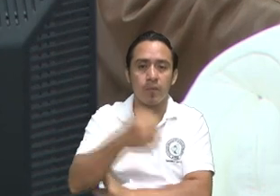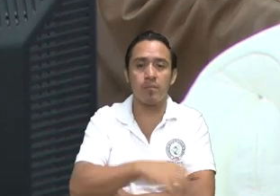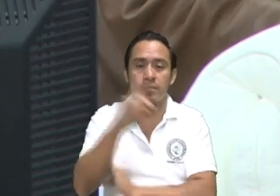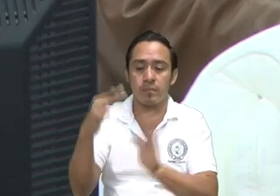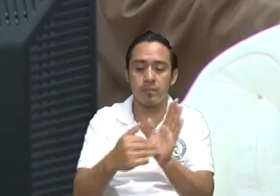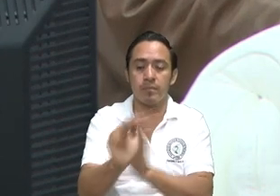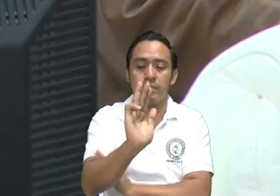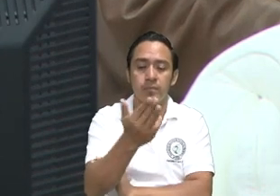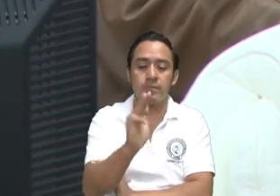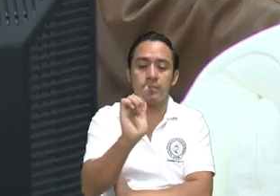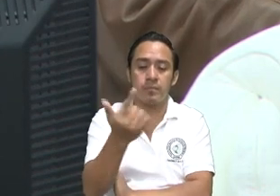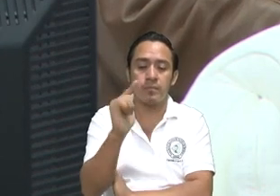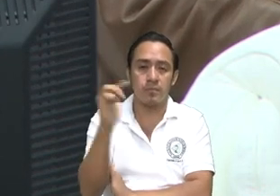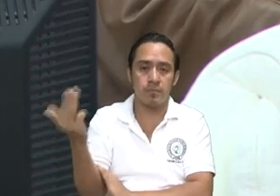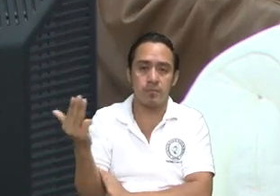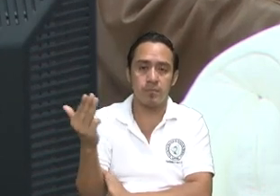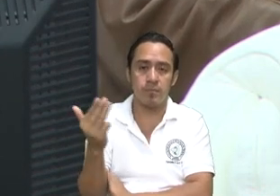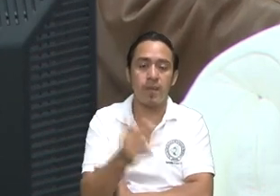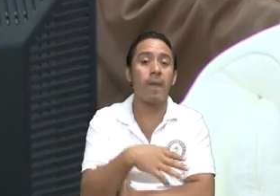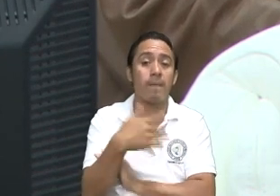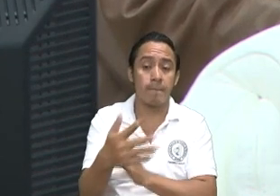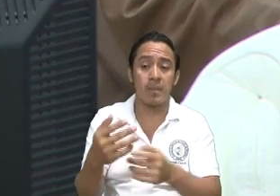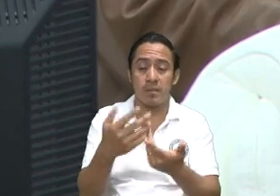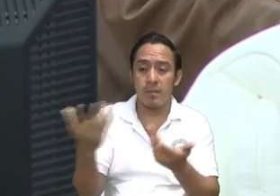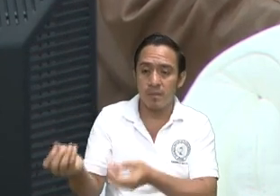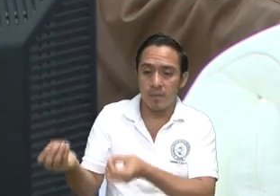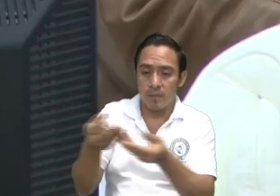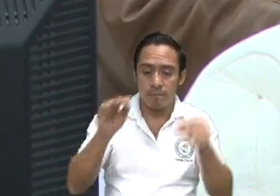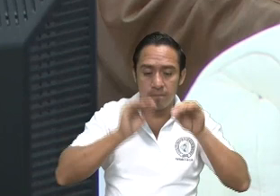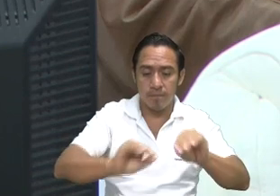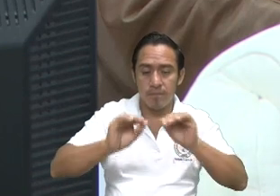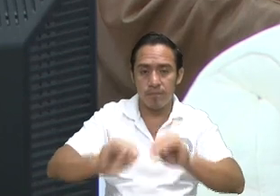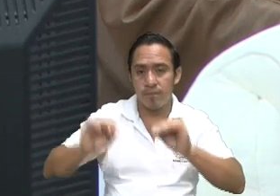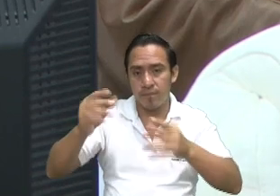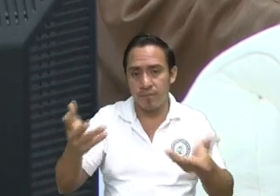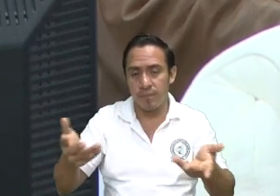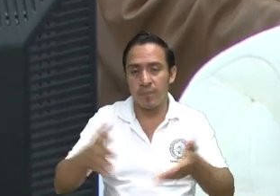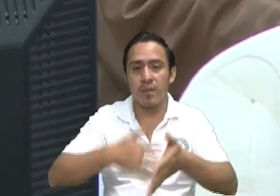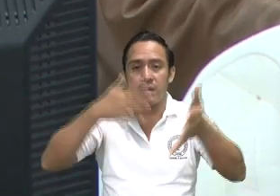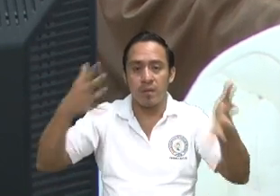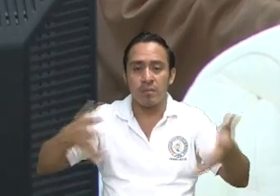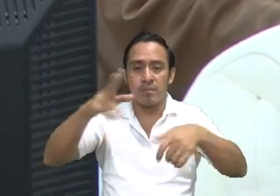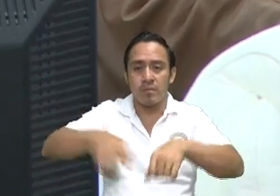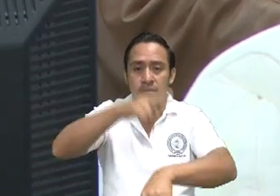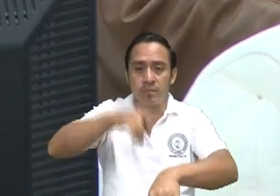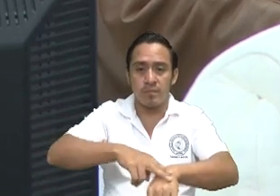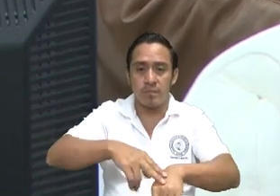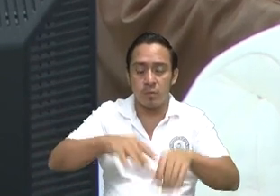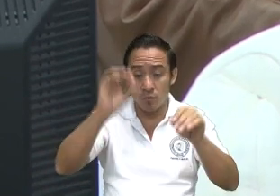de 1979, para llevar el pan de la enseñanza a través de la Gran Cruzada Nacional